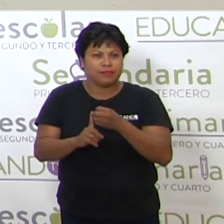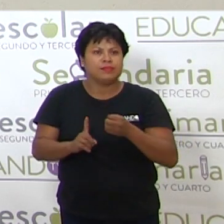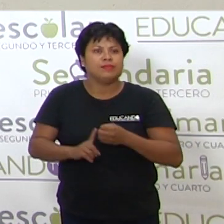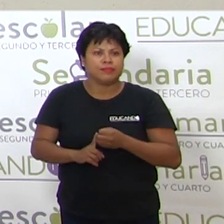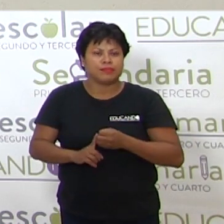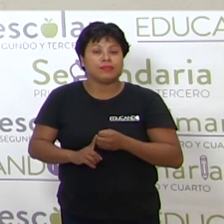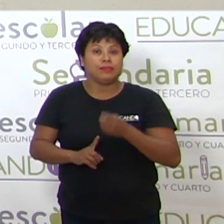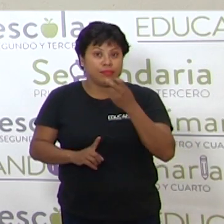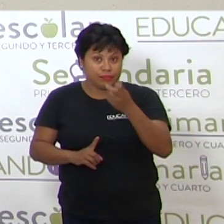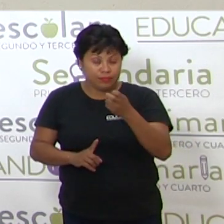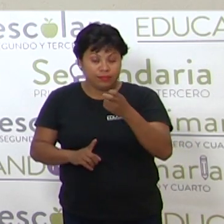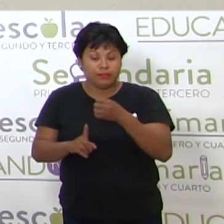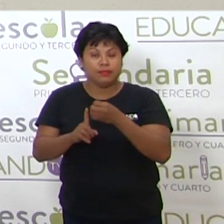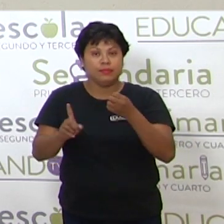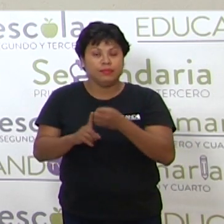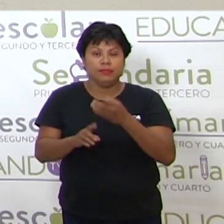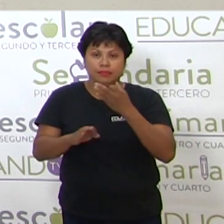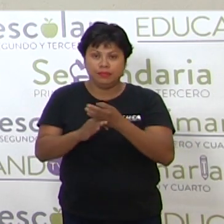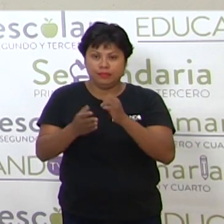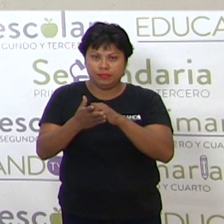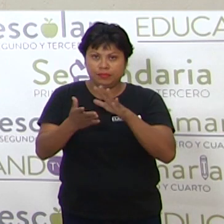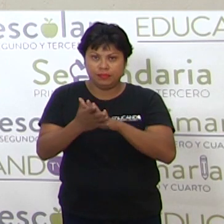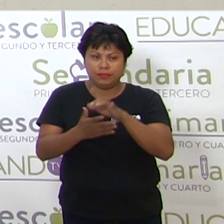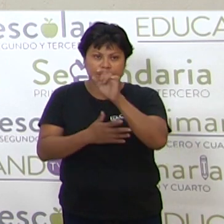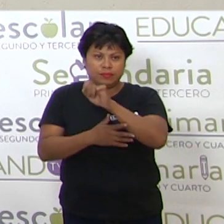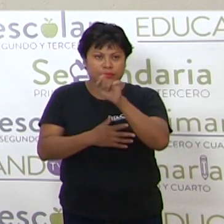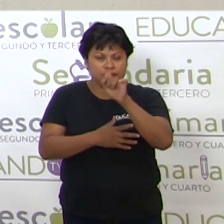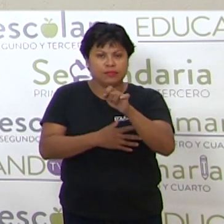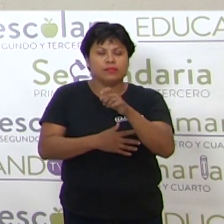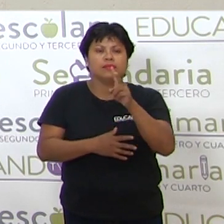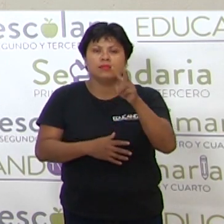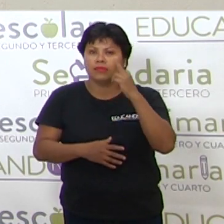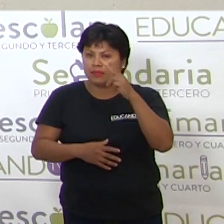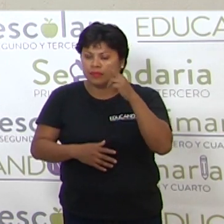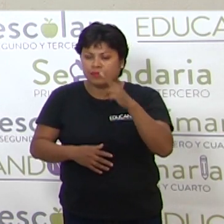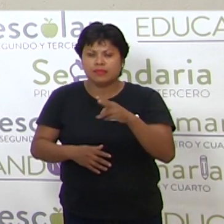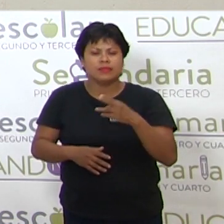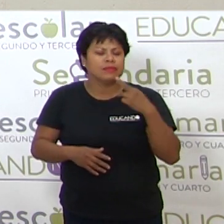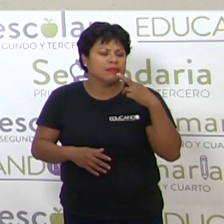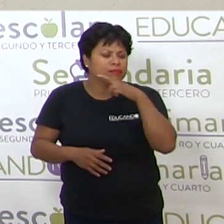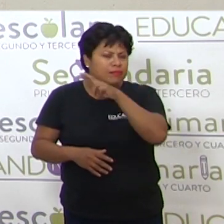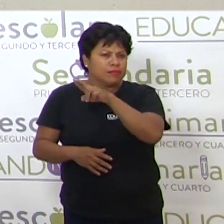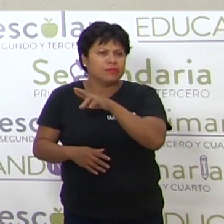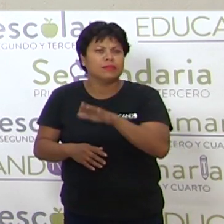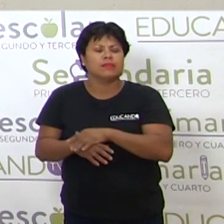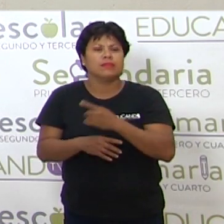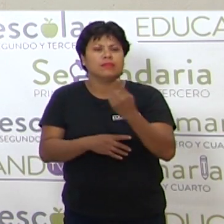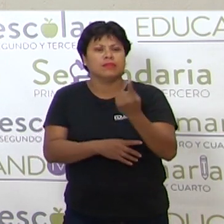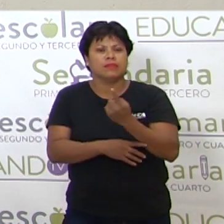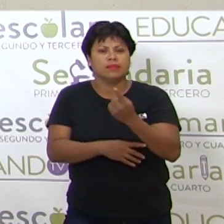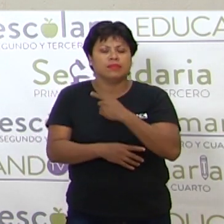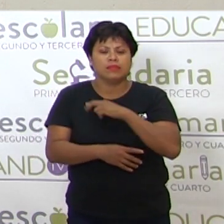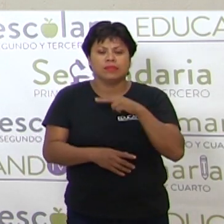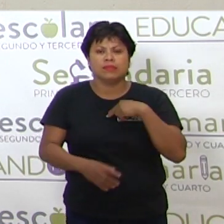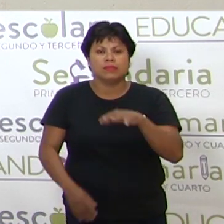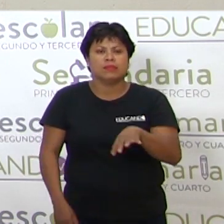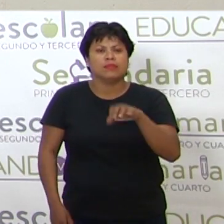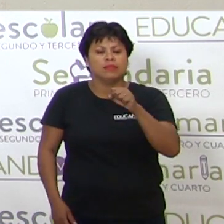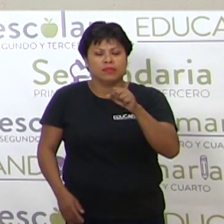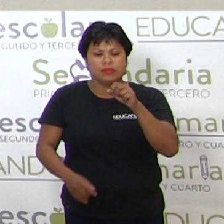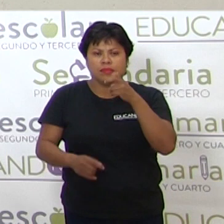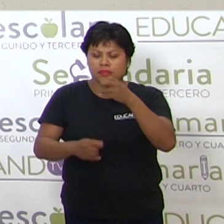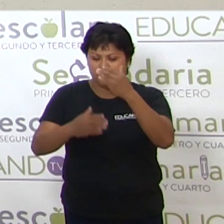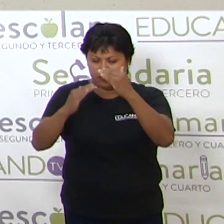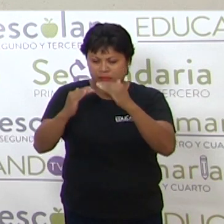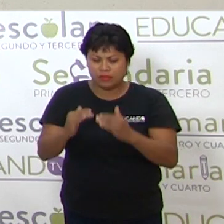estas oraciones que están en el pizarrón las van a identificar muy rápidamente porque las tomamos del diario